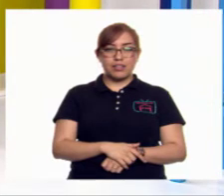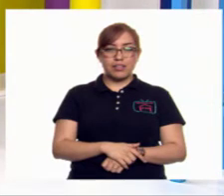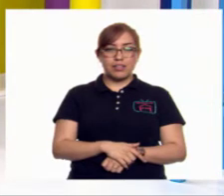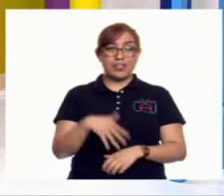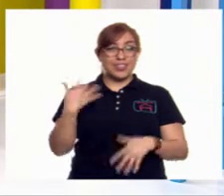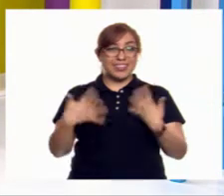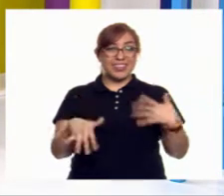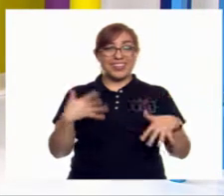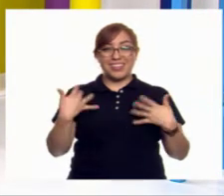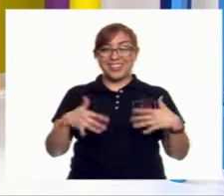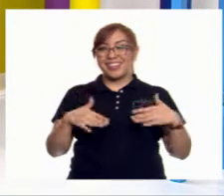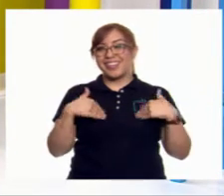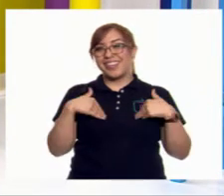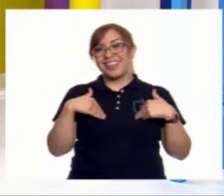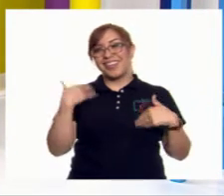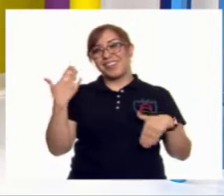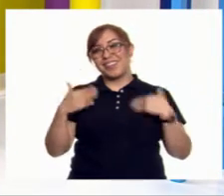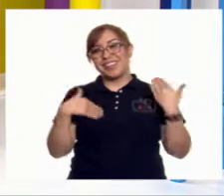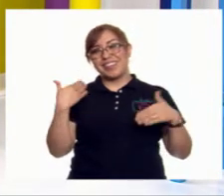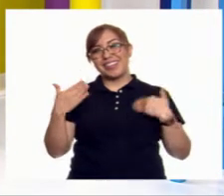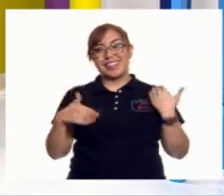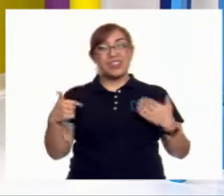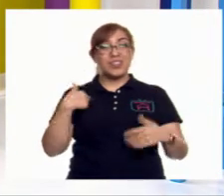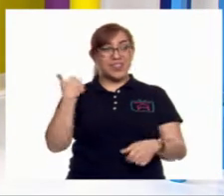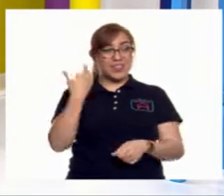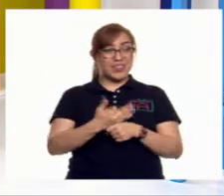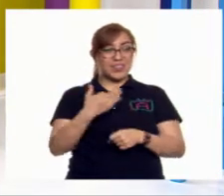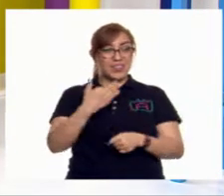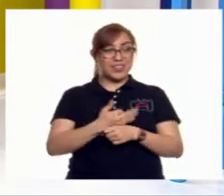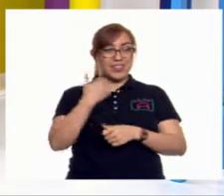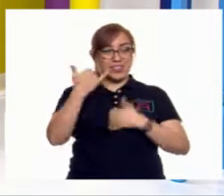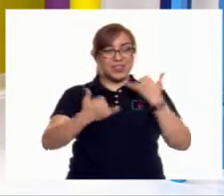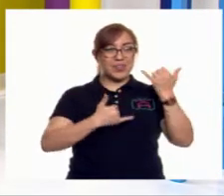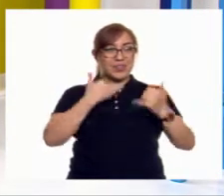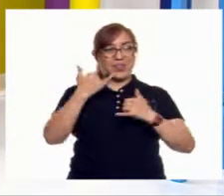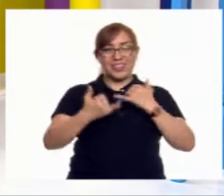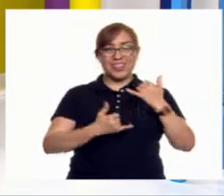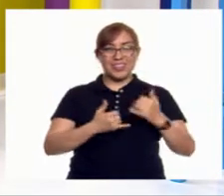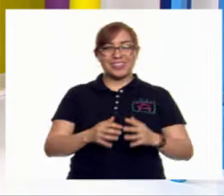¡Uy, qué divertido! ¡Estoy jugando!